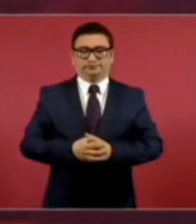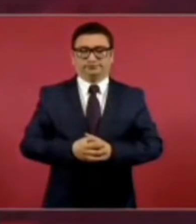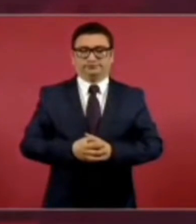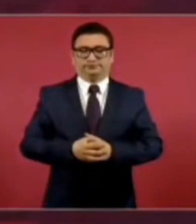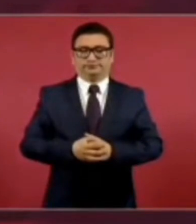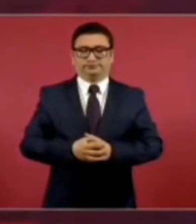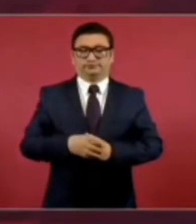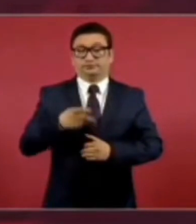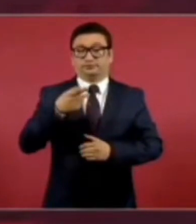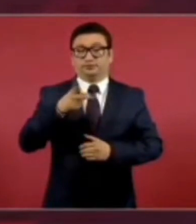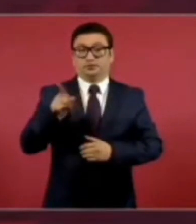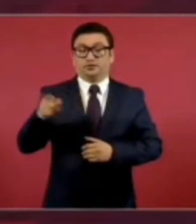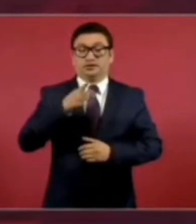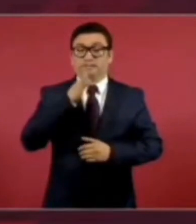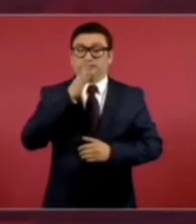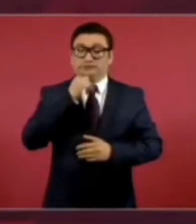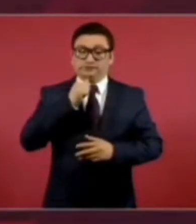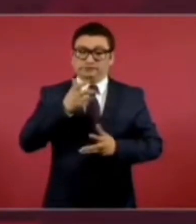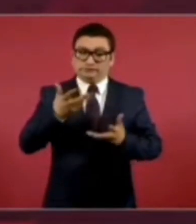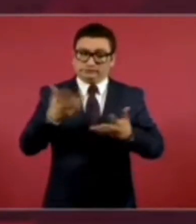pero no pudo.